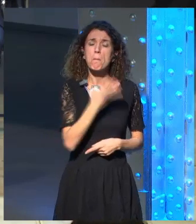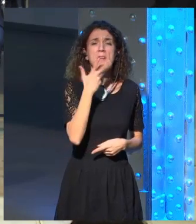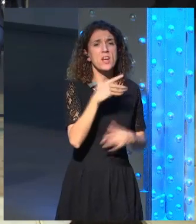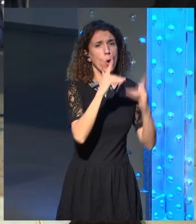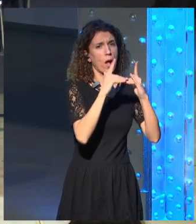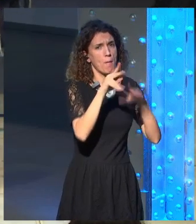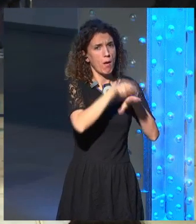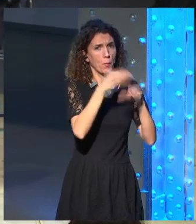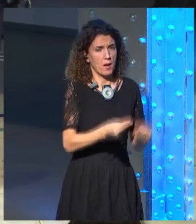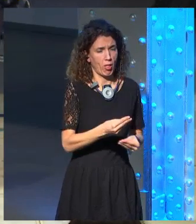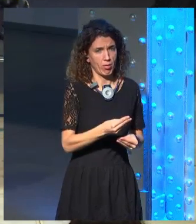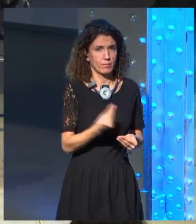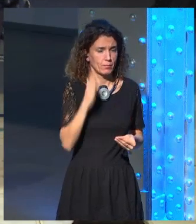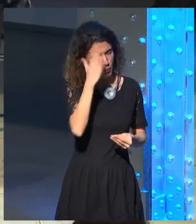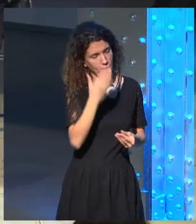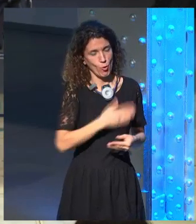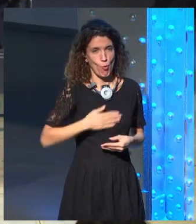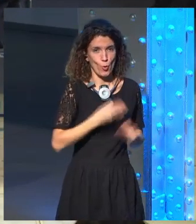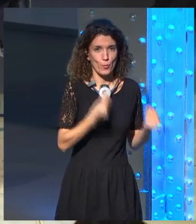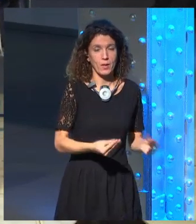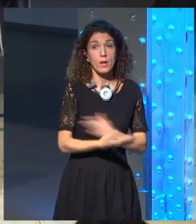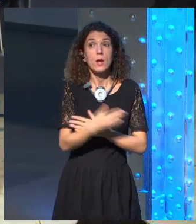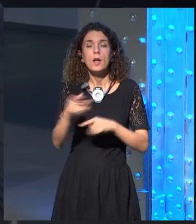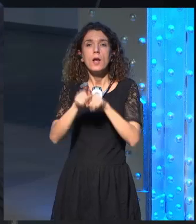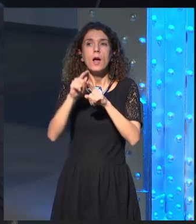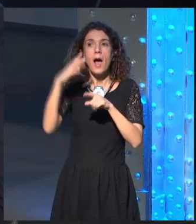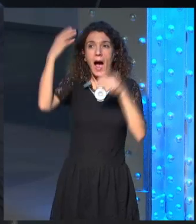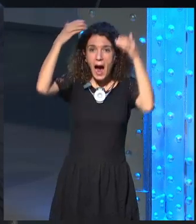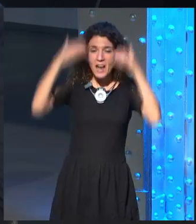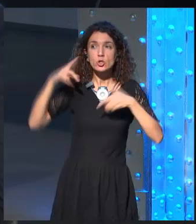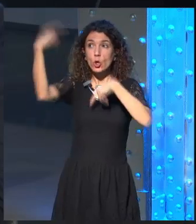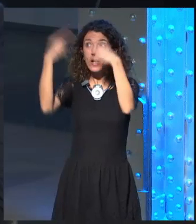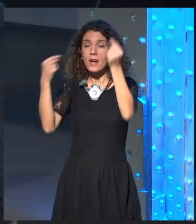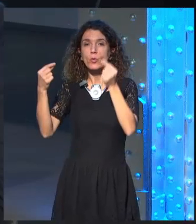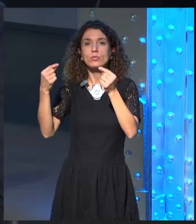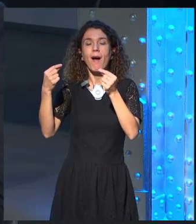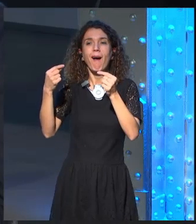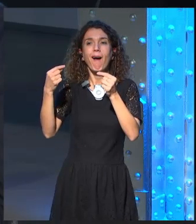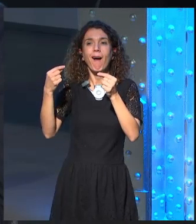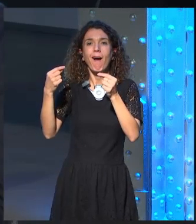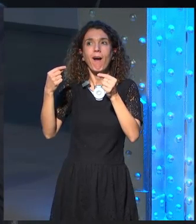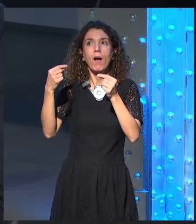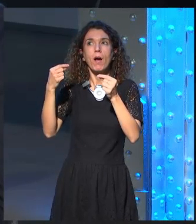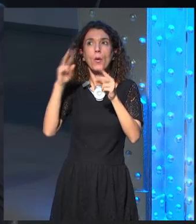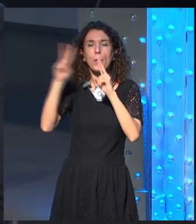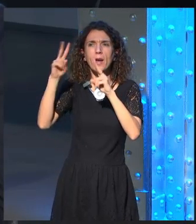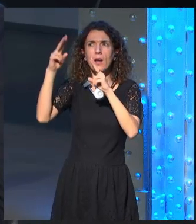cama. Las lucecitas que ven los astronautas en el espacio, cuéntenos algo, ¿por qué se